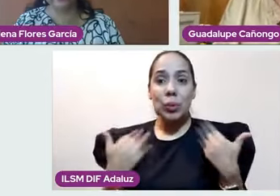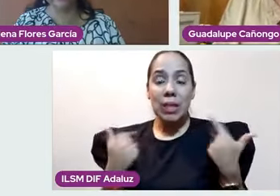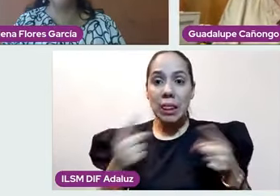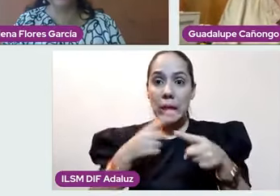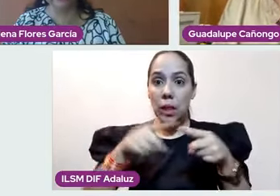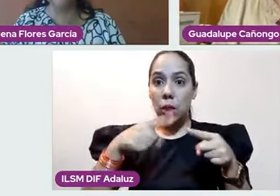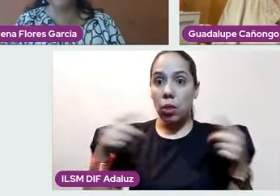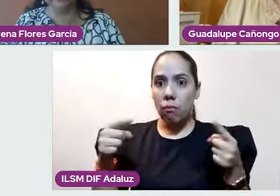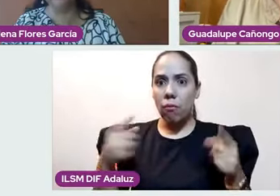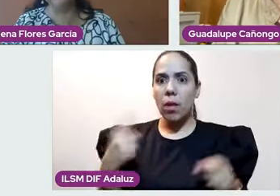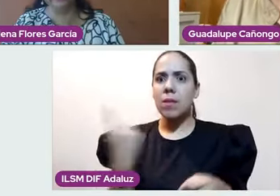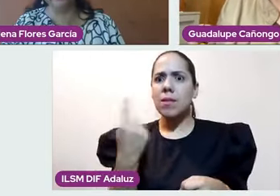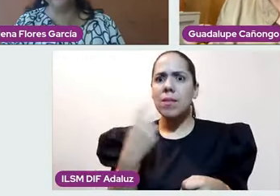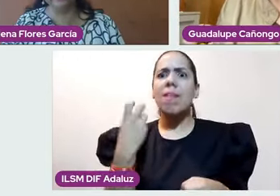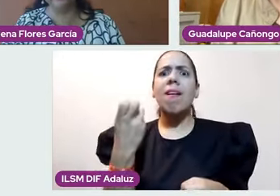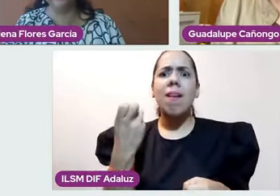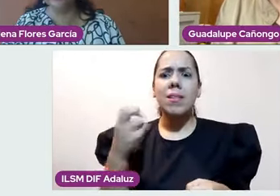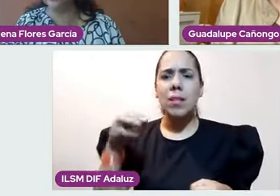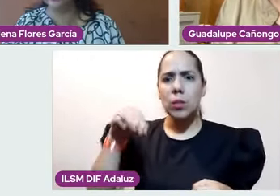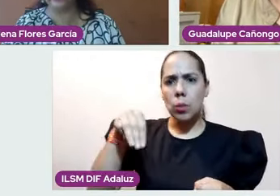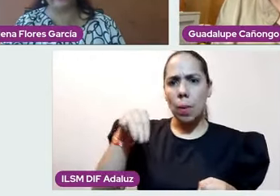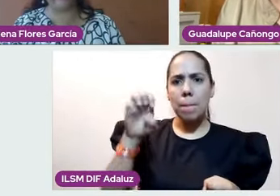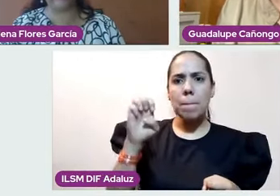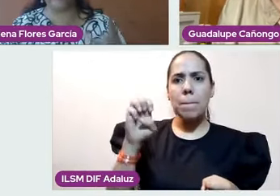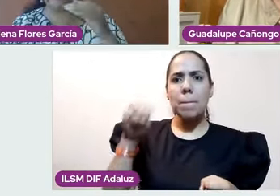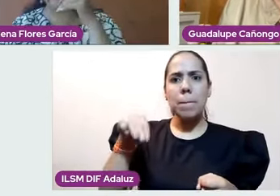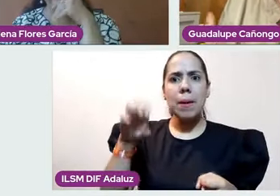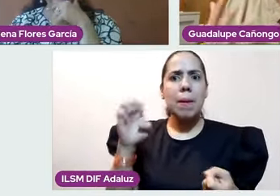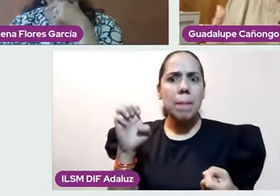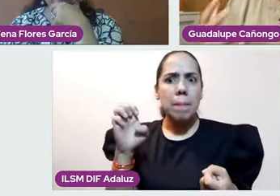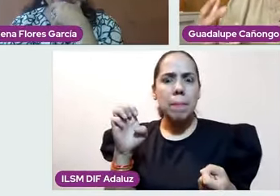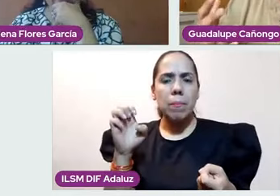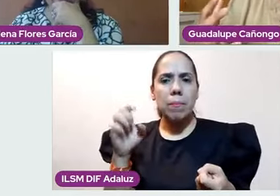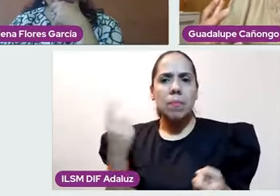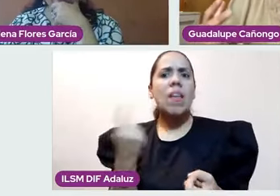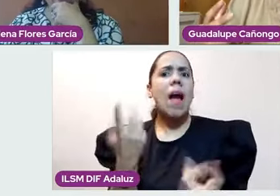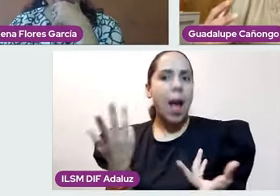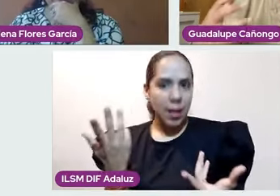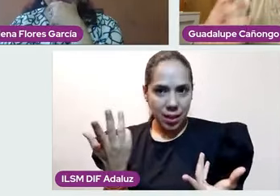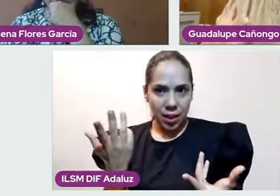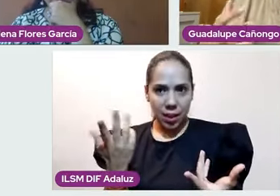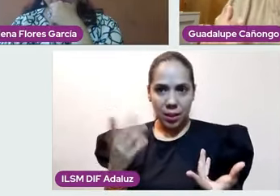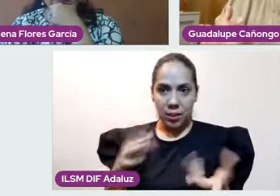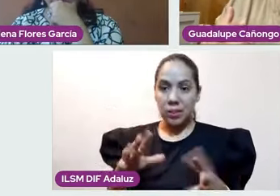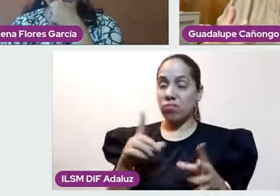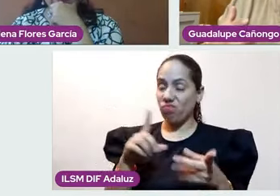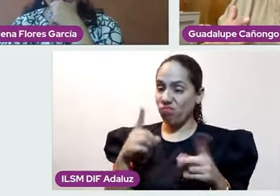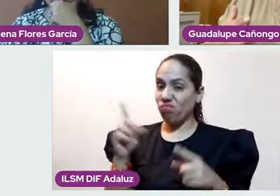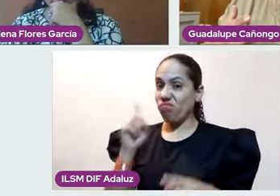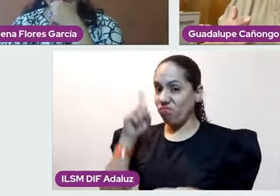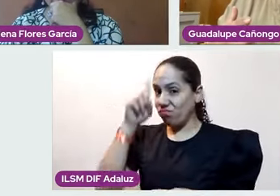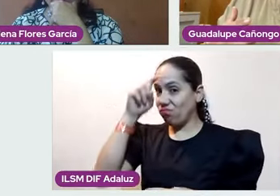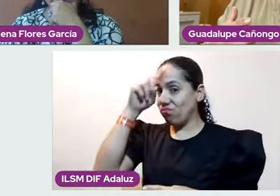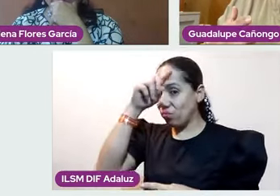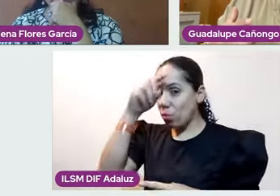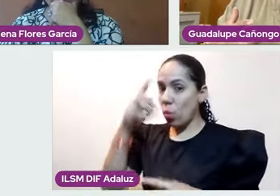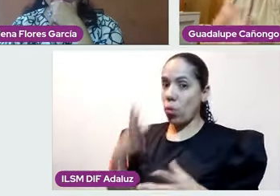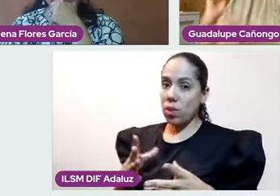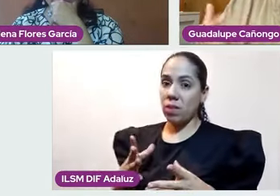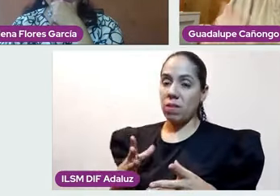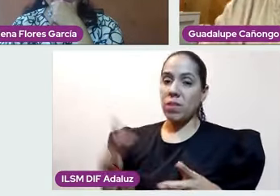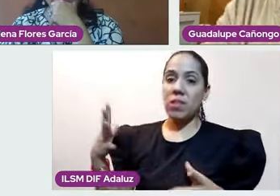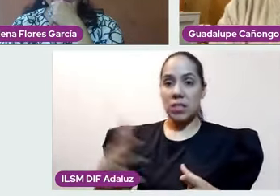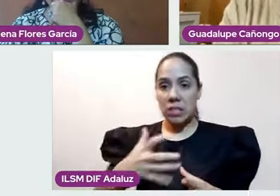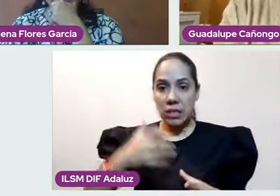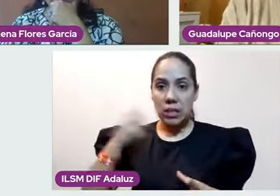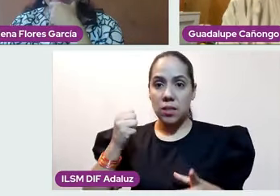entrada, no? Entonces, la verdad es que es mucho, muy complejo lograr esta inclusión de la